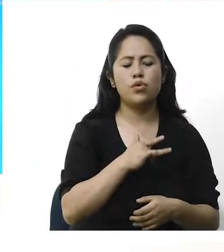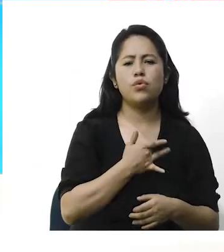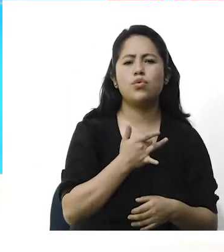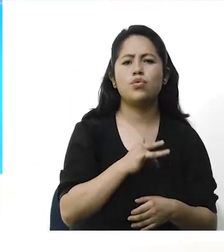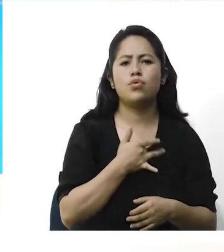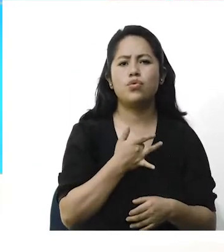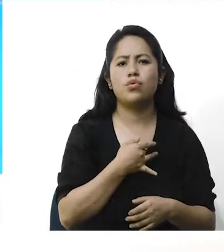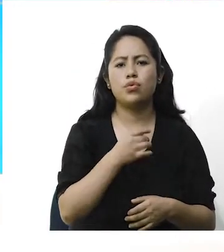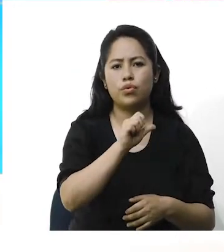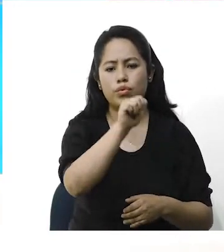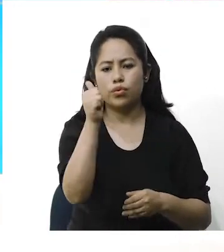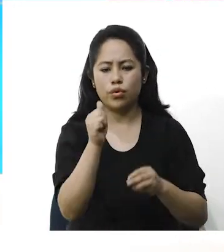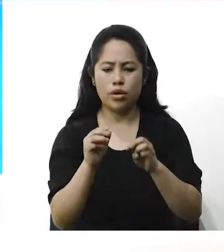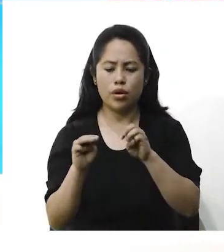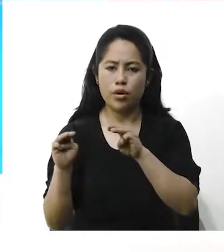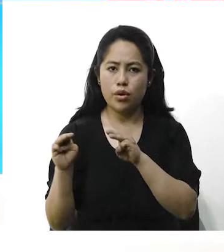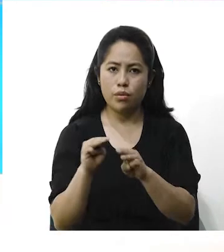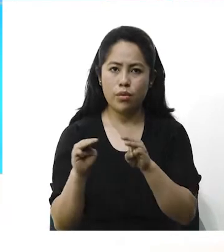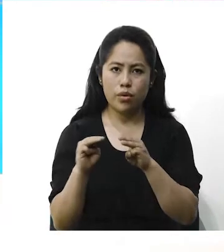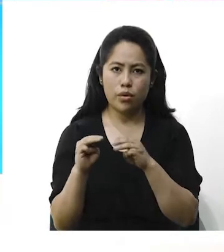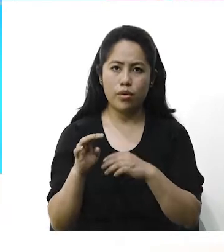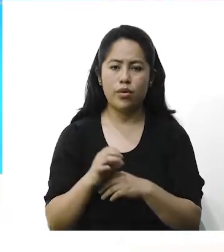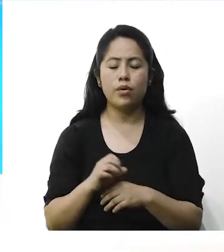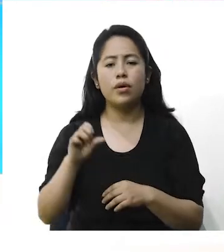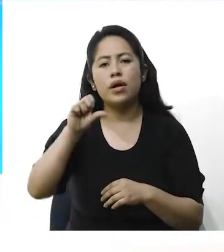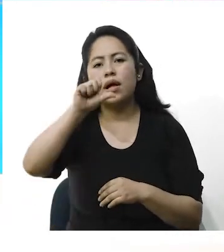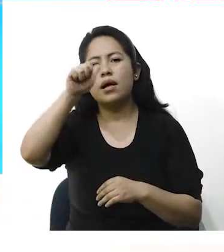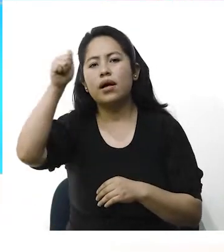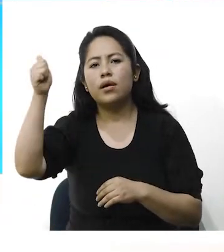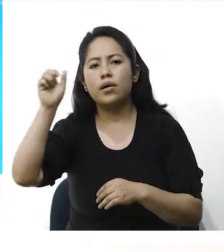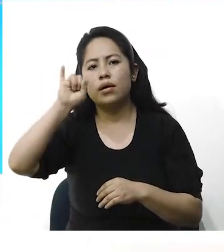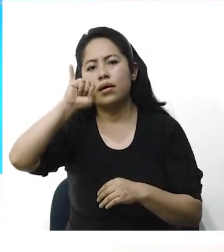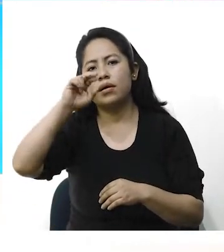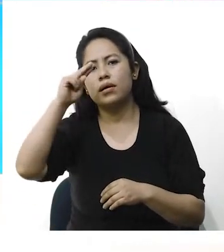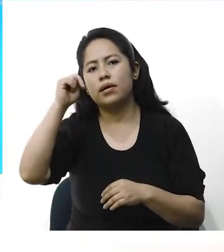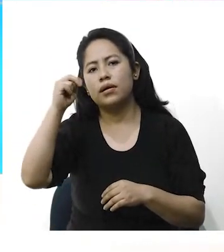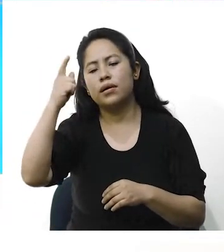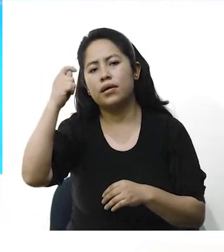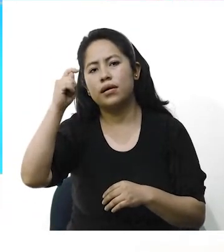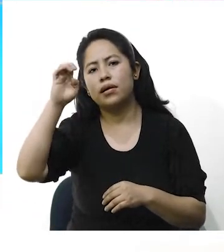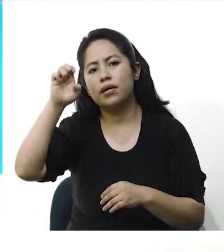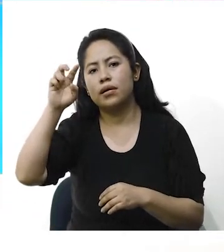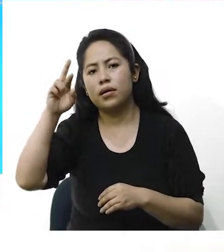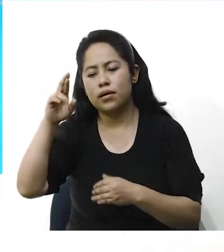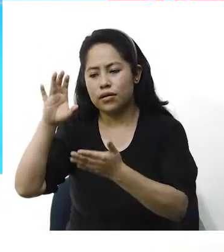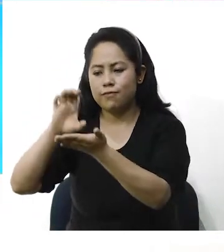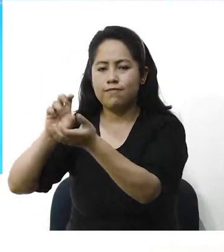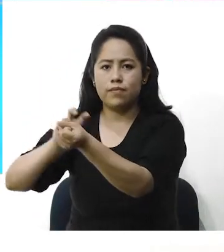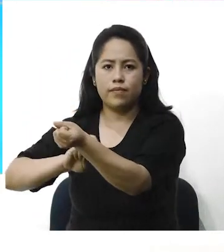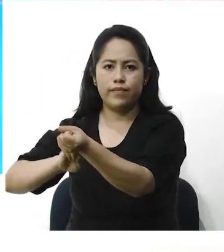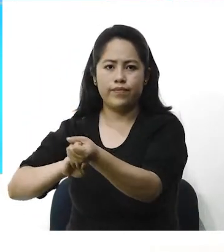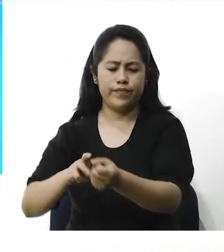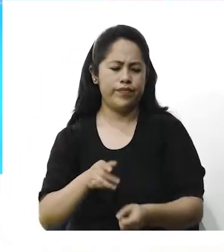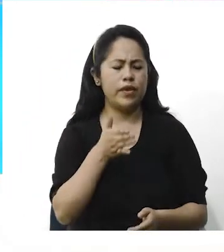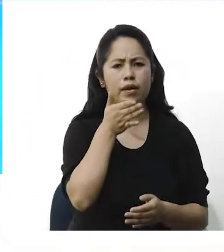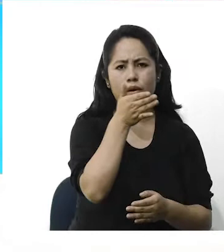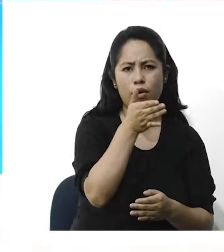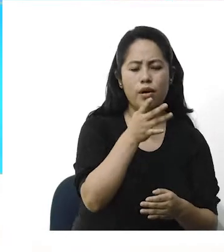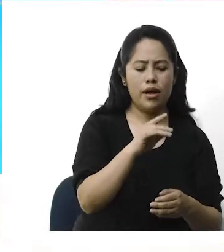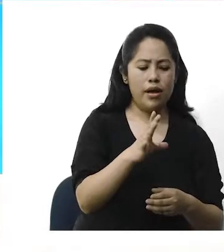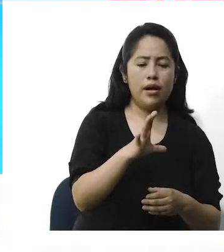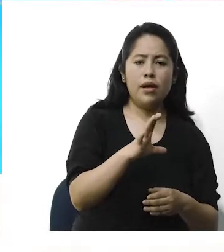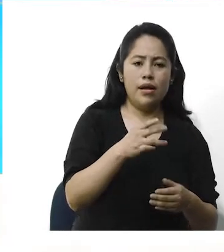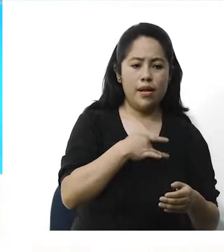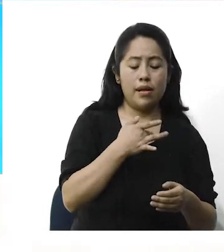las neuronas motoras y las interneuronas. Las neuronas sensitivas son aquellas que,